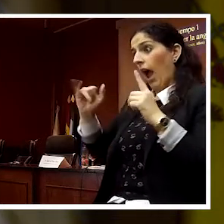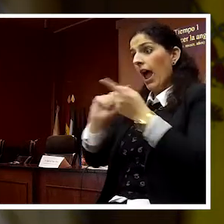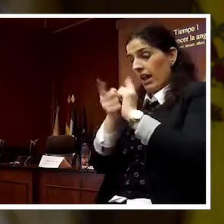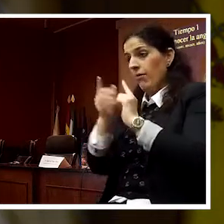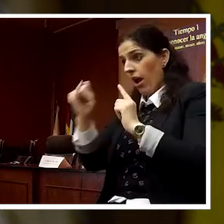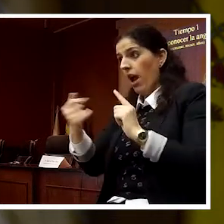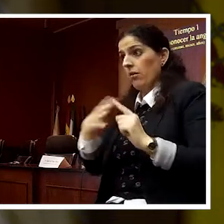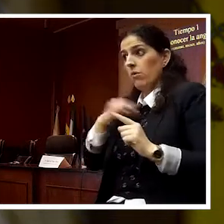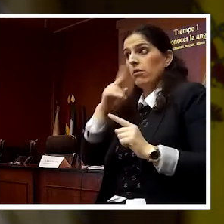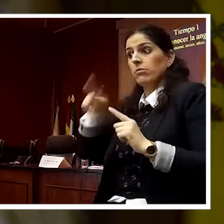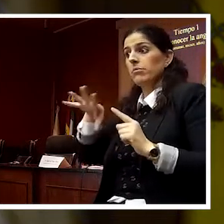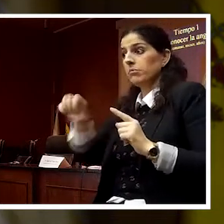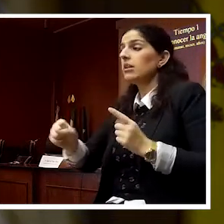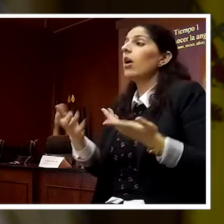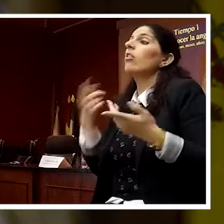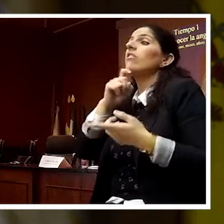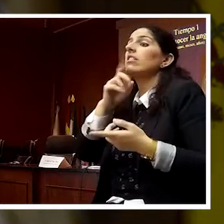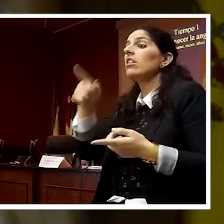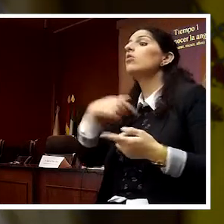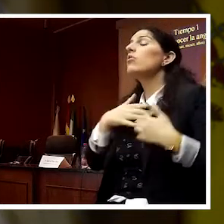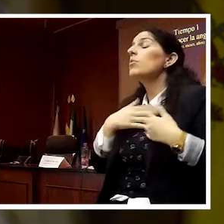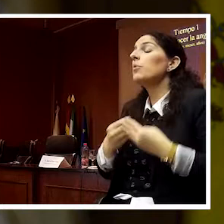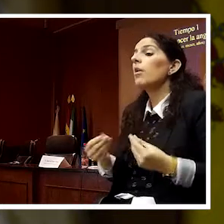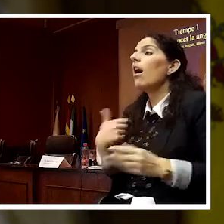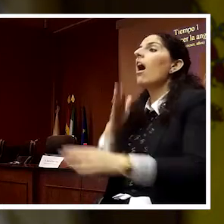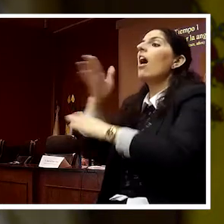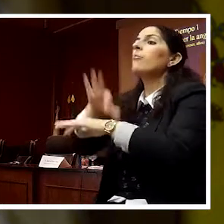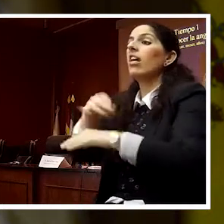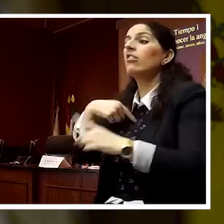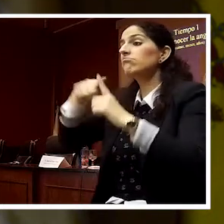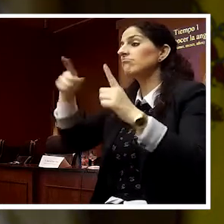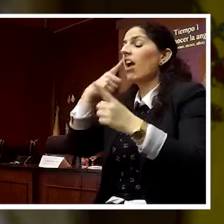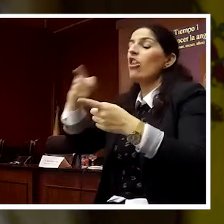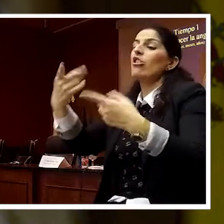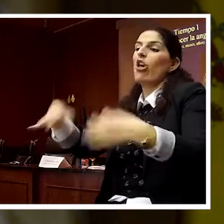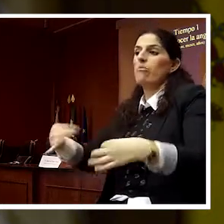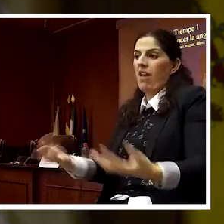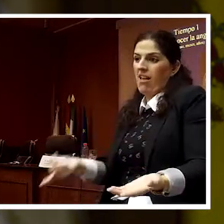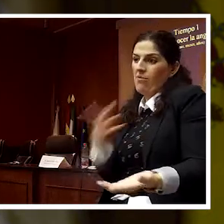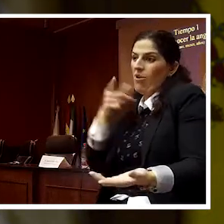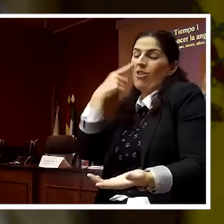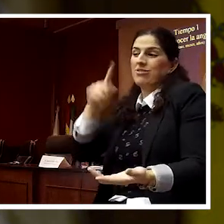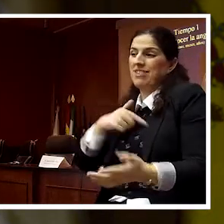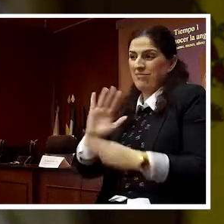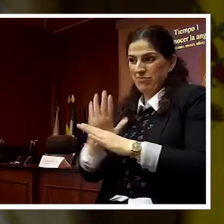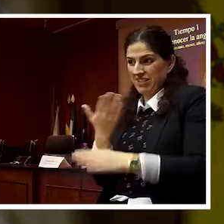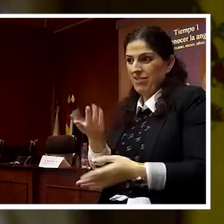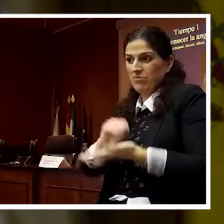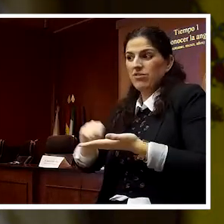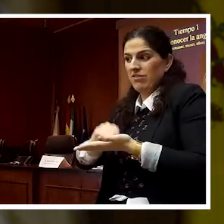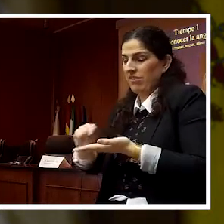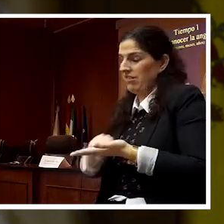y es reconocible. Lo que ocurre es que como desaparece con el reposo, pues cuando el paciente consulta se puede encontrar